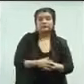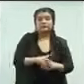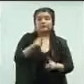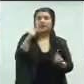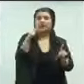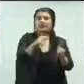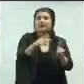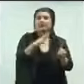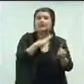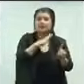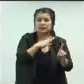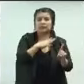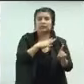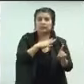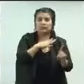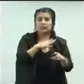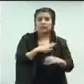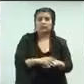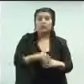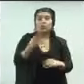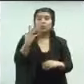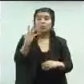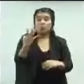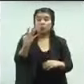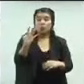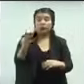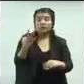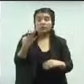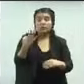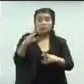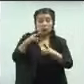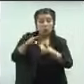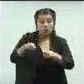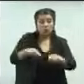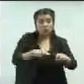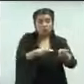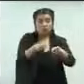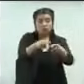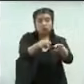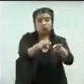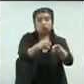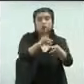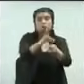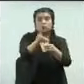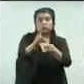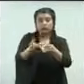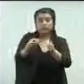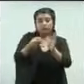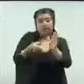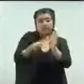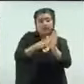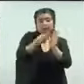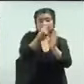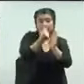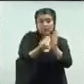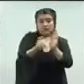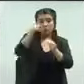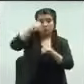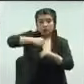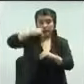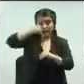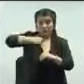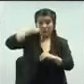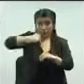Aquí tengo 4 rutas departamentales que están en presupuesto vigente